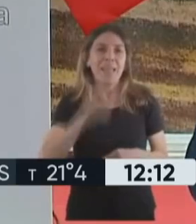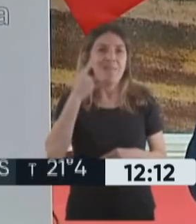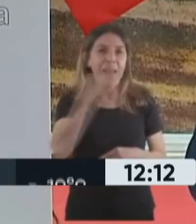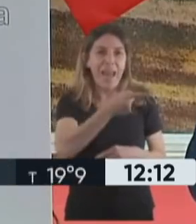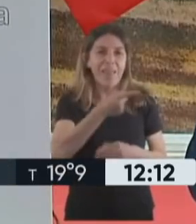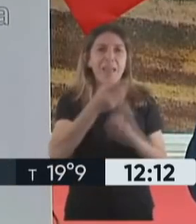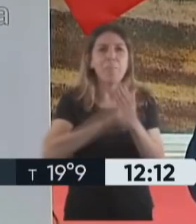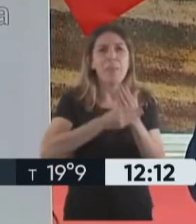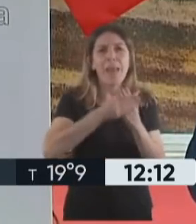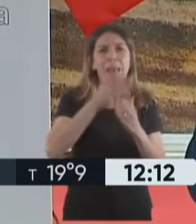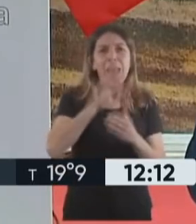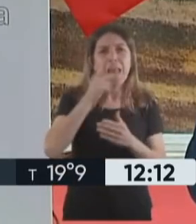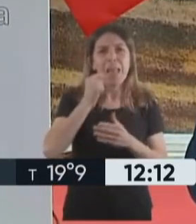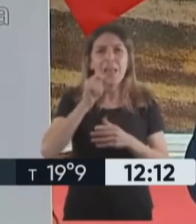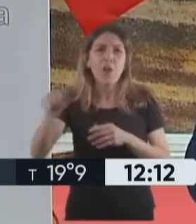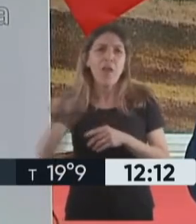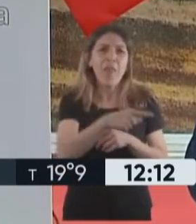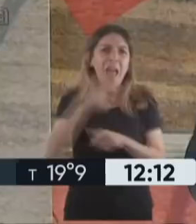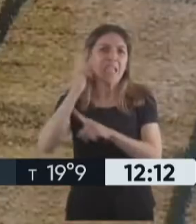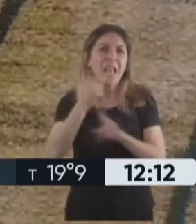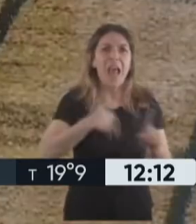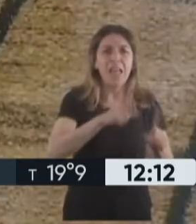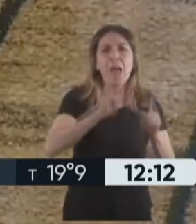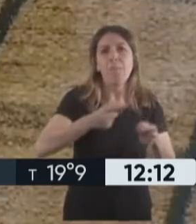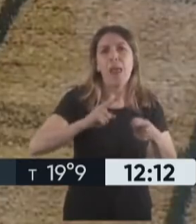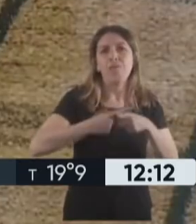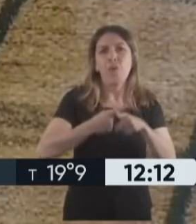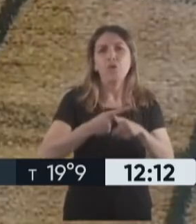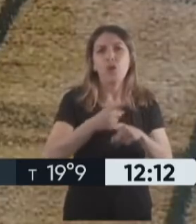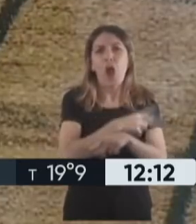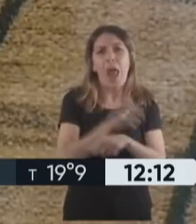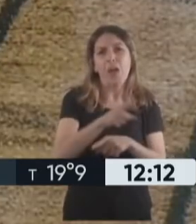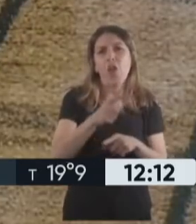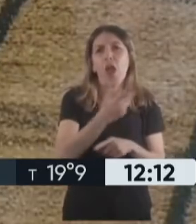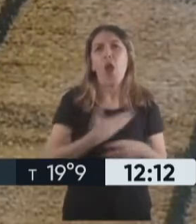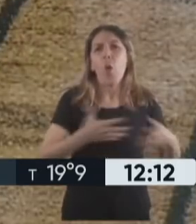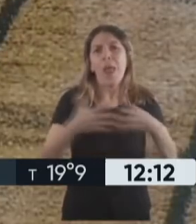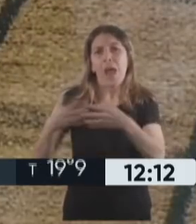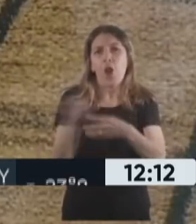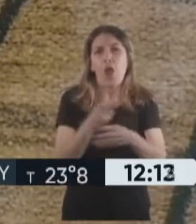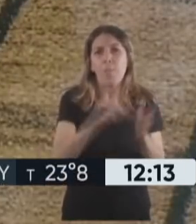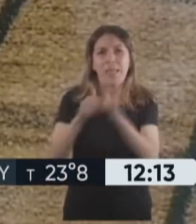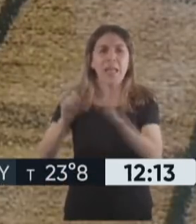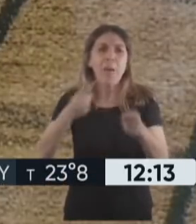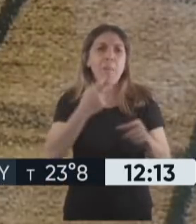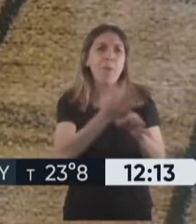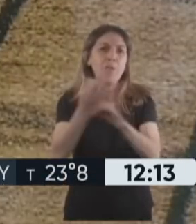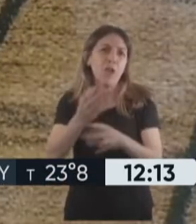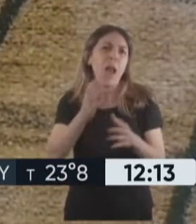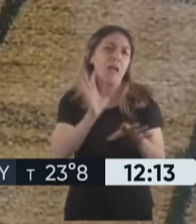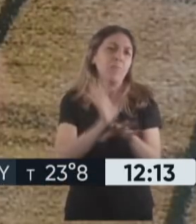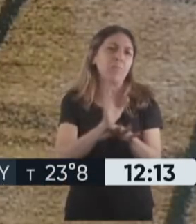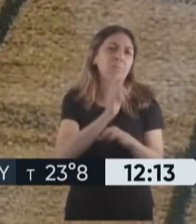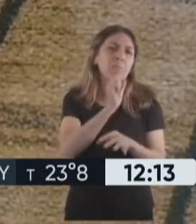ministros ministras chilenas y argentinas funcionarios y funcionarias de los gobiernos de ambos países también los profesionales de los medios de